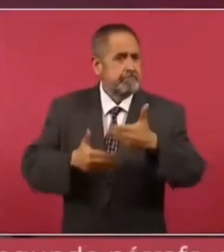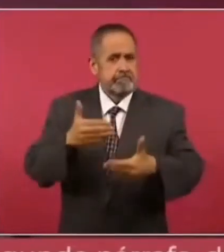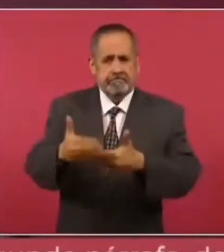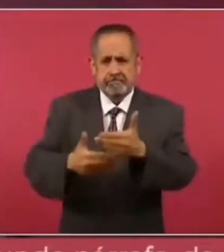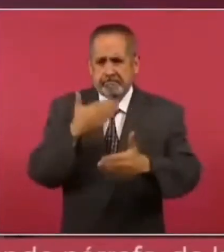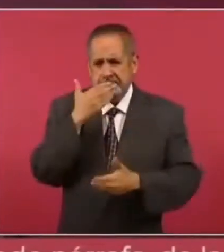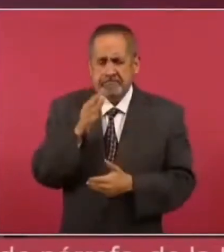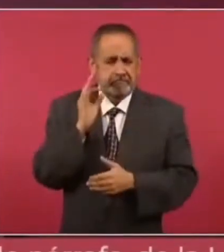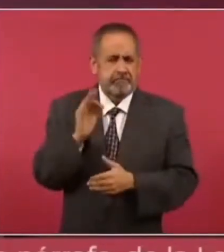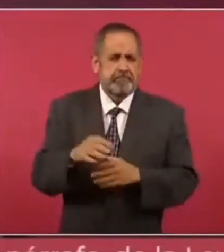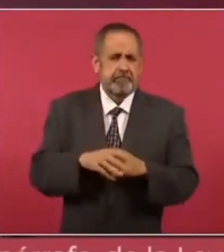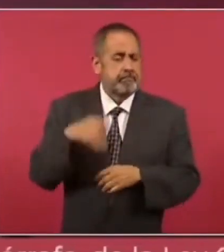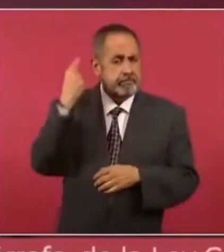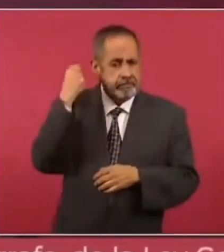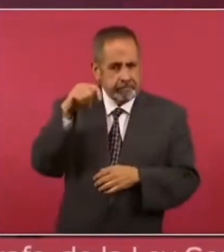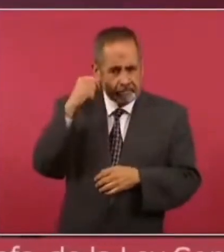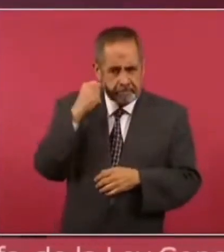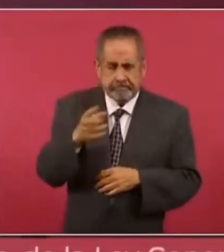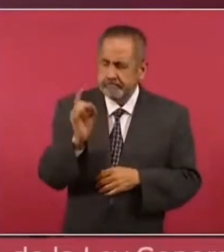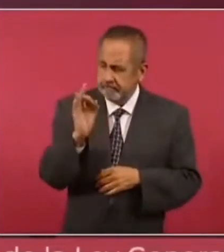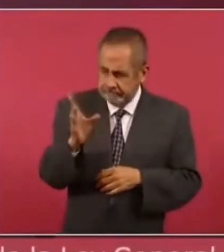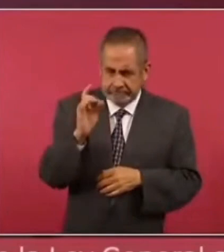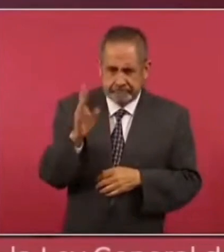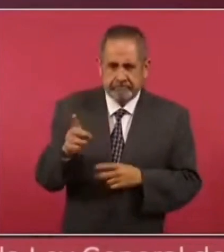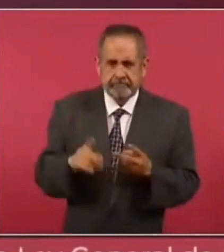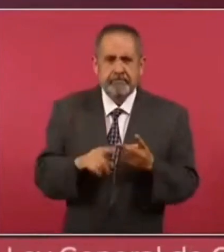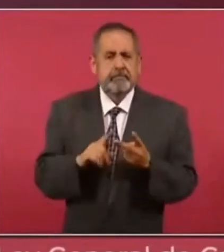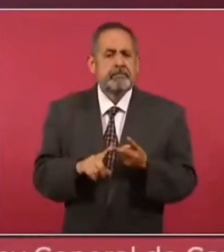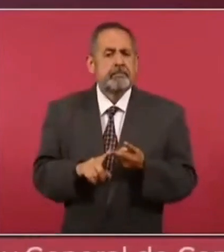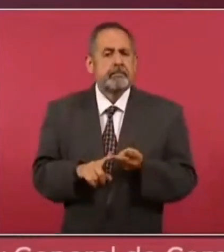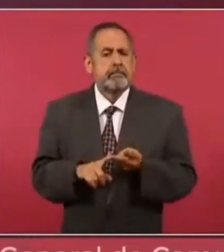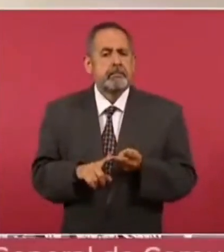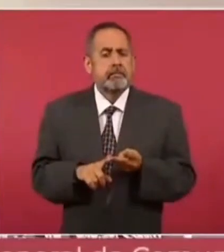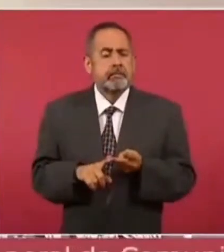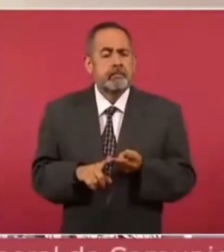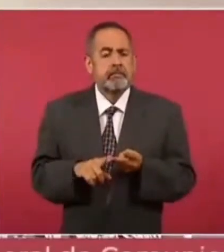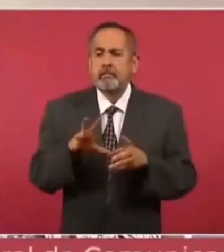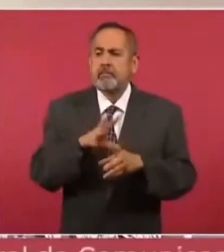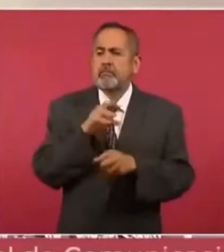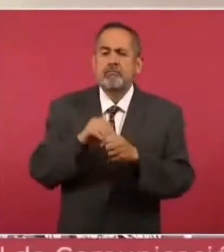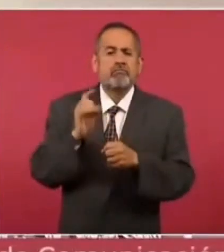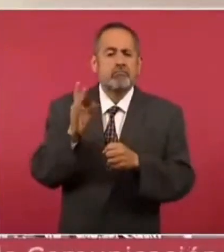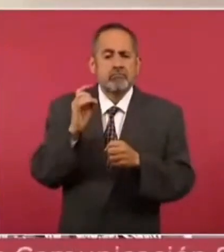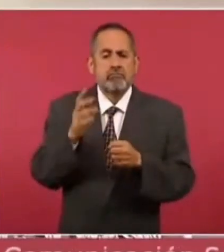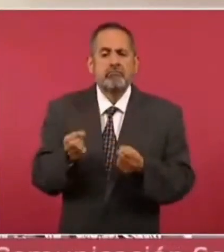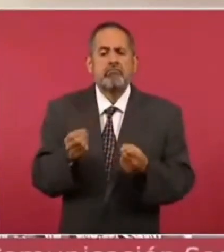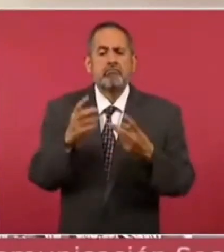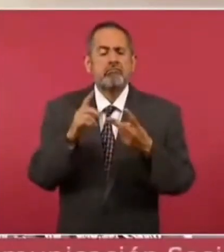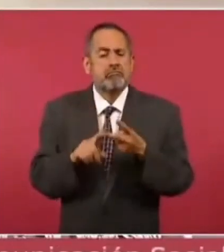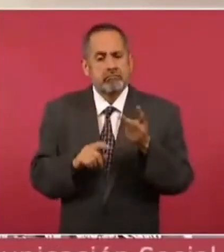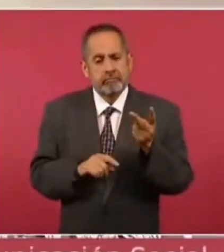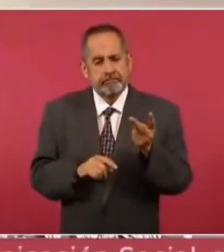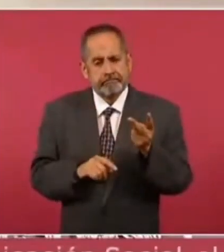Sí, Tabasco ya tiene ahorita un total